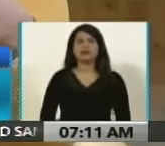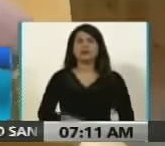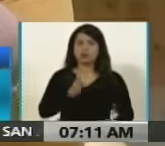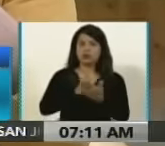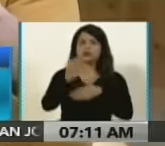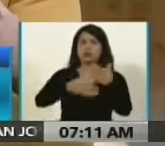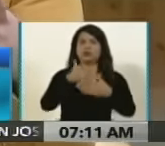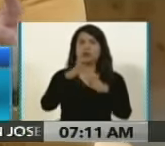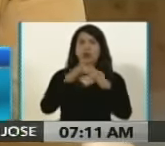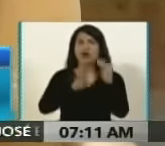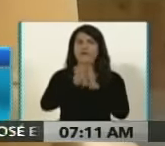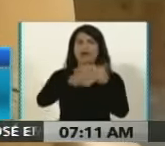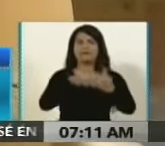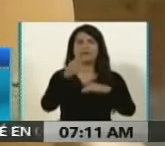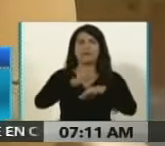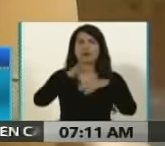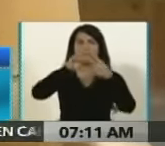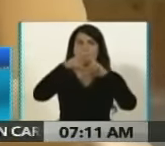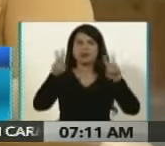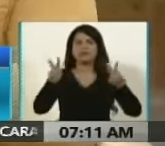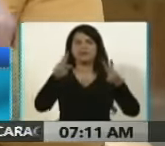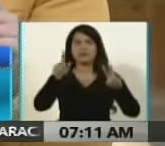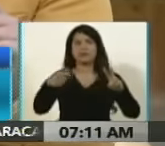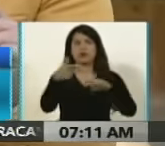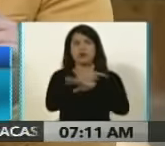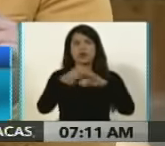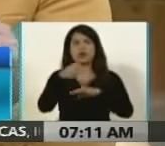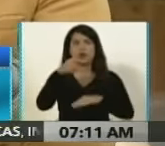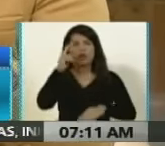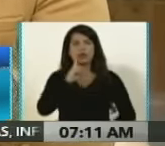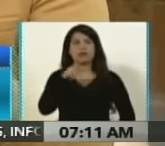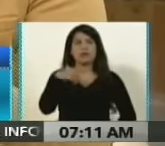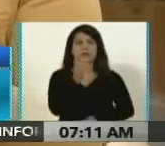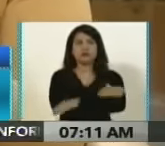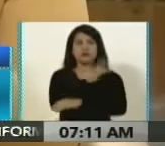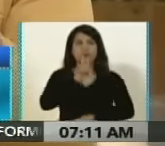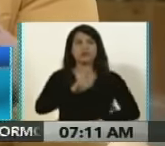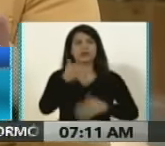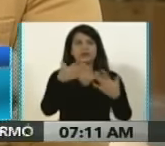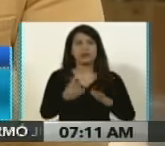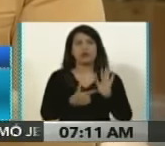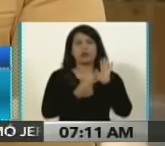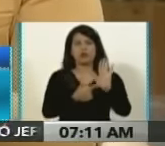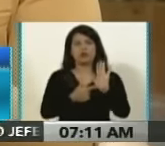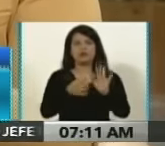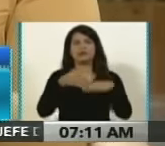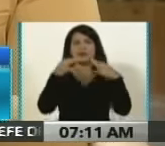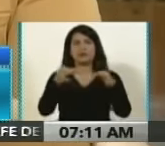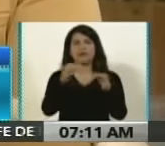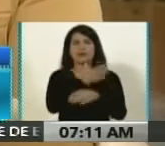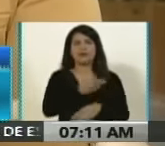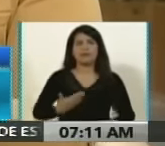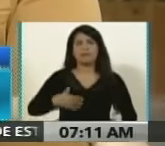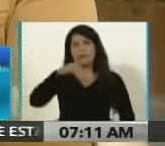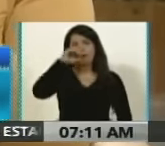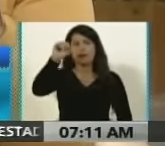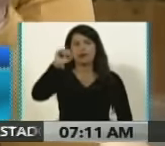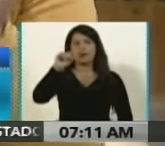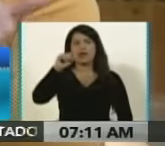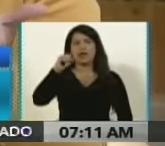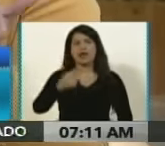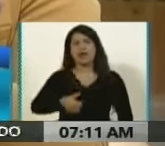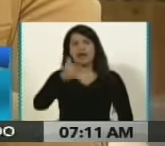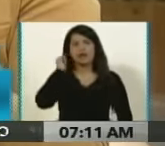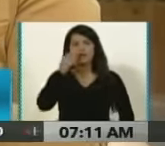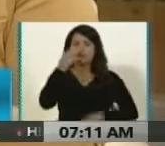diálogo por la paz entre el gobierno bolivariano y la oposición venezolana. Esto lo destacó, como siempre lo destacaba, el presidente Nicolás Maduro Moro el día